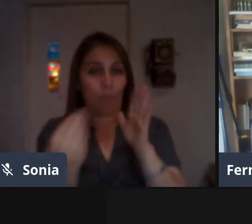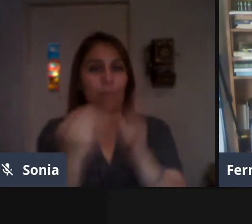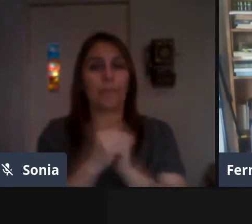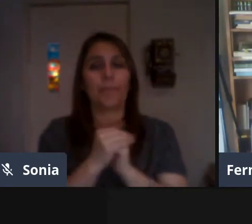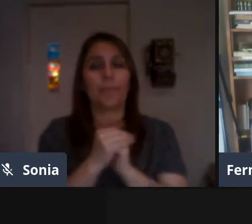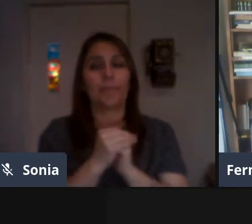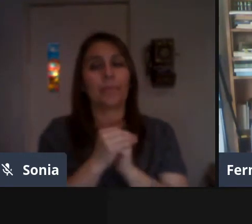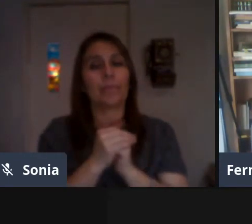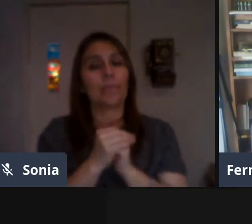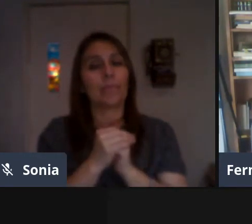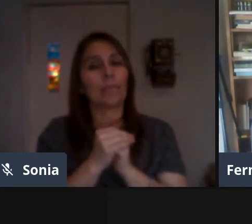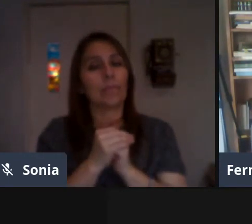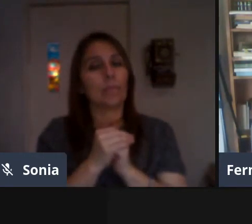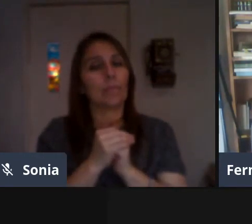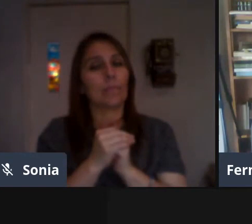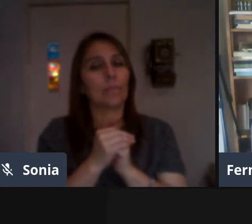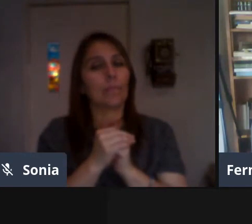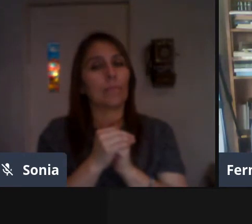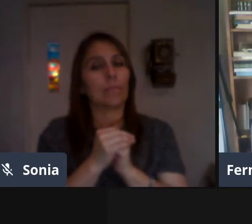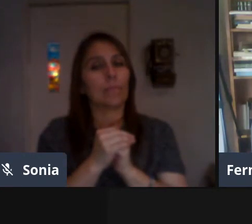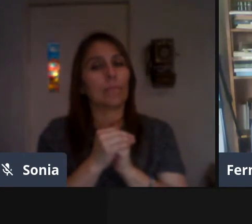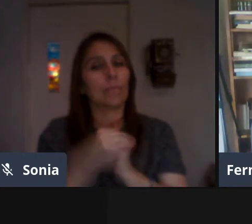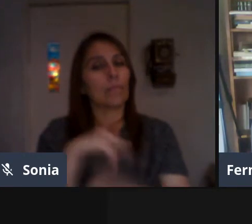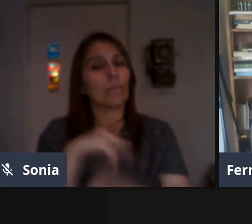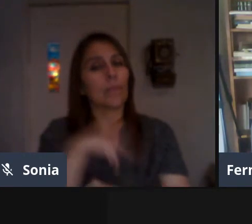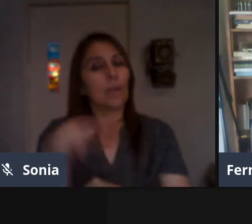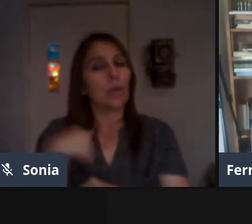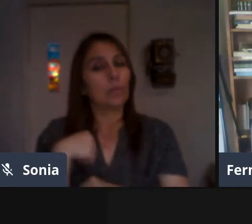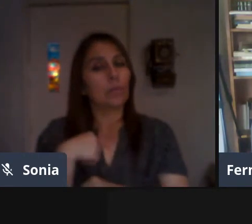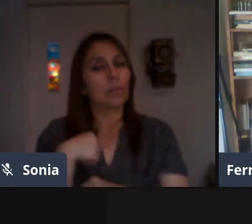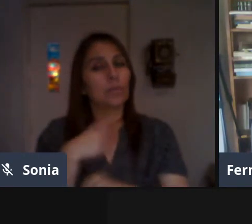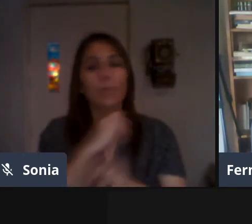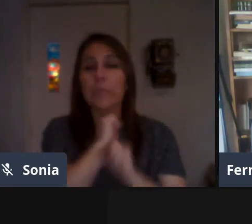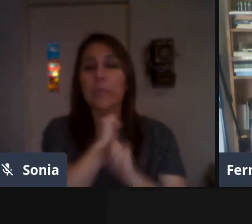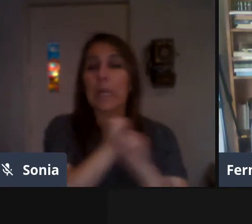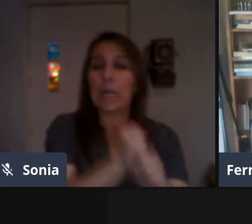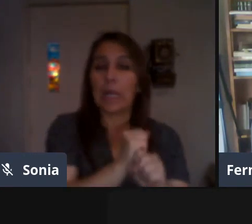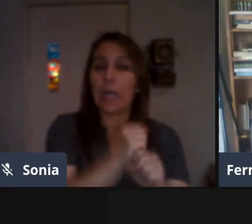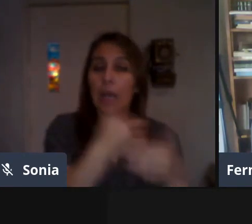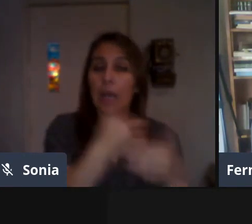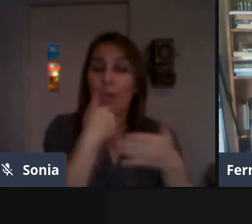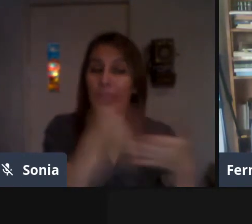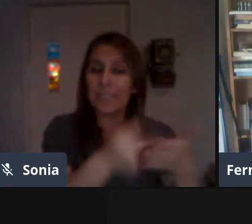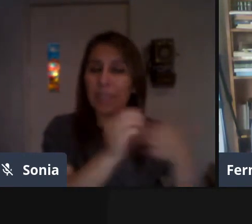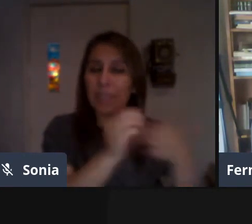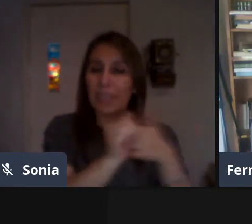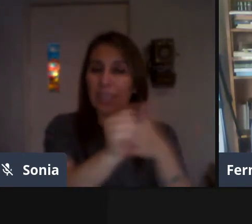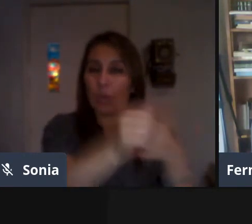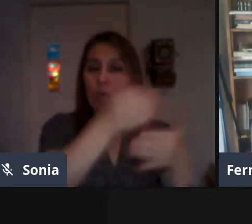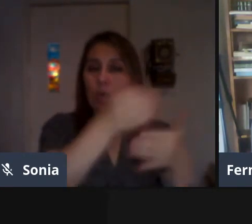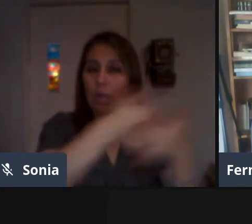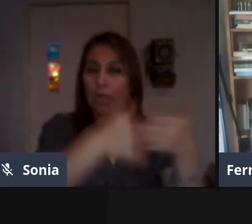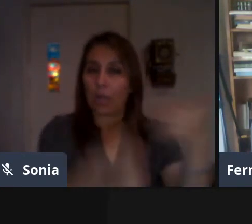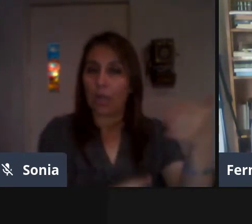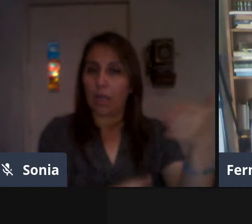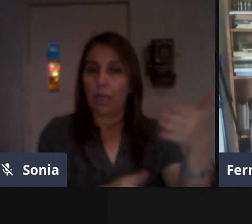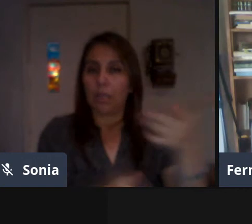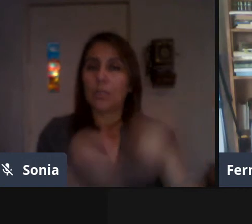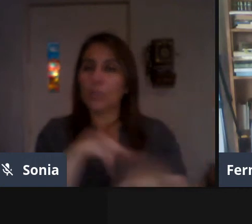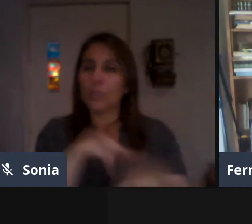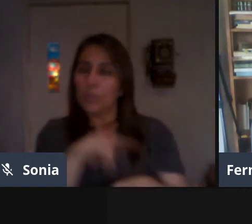sin estar pegados a un guión ha empezado a verse unas condiciones entre las estructuras